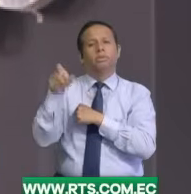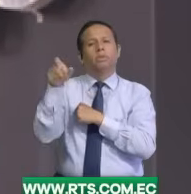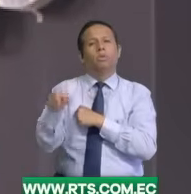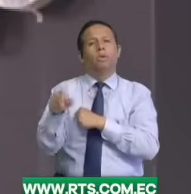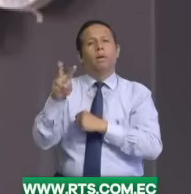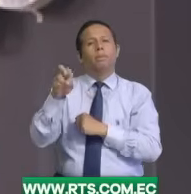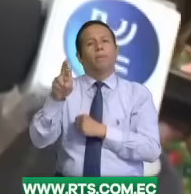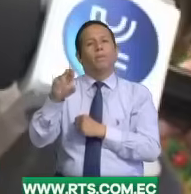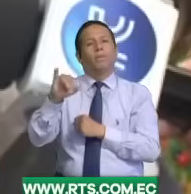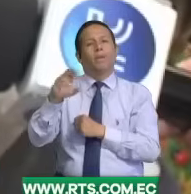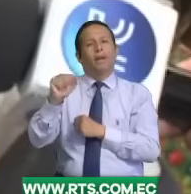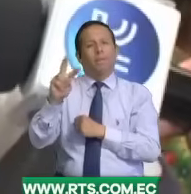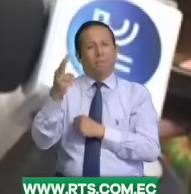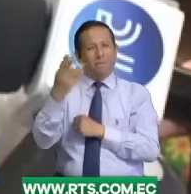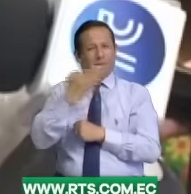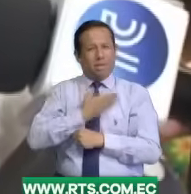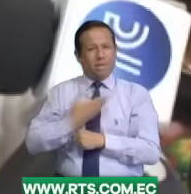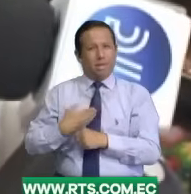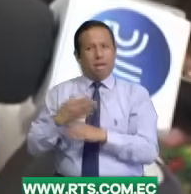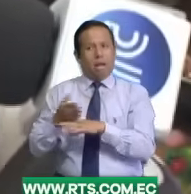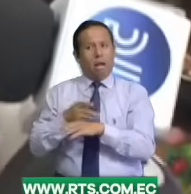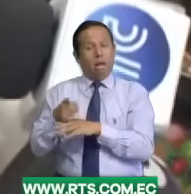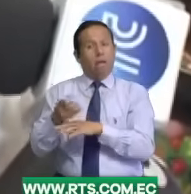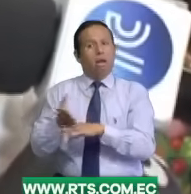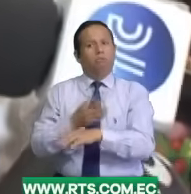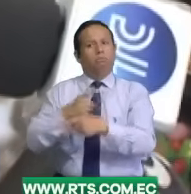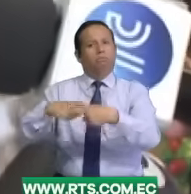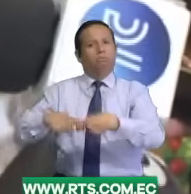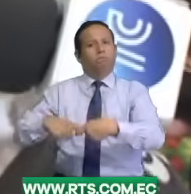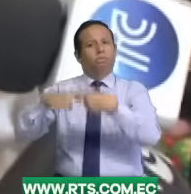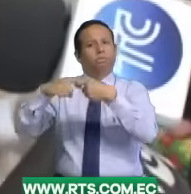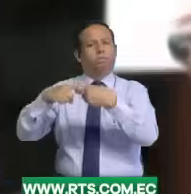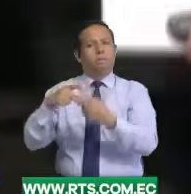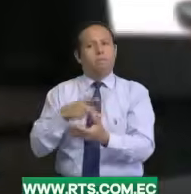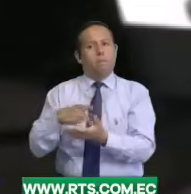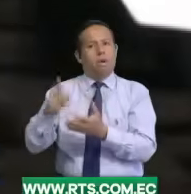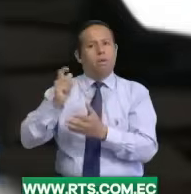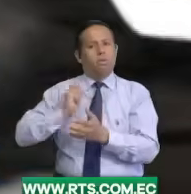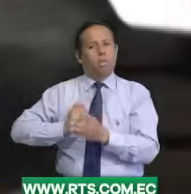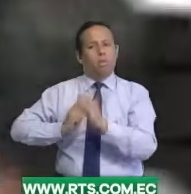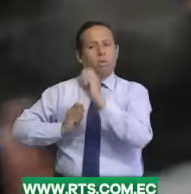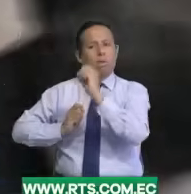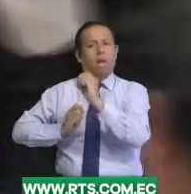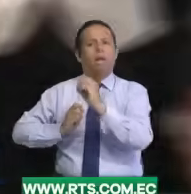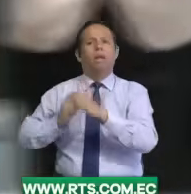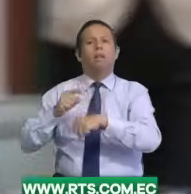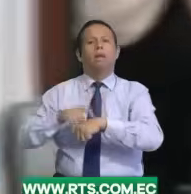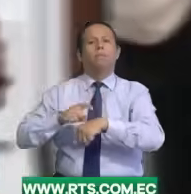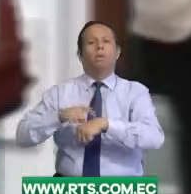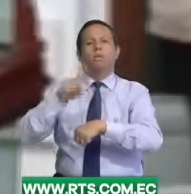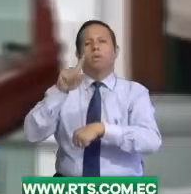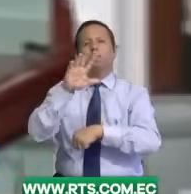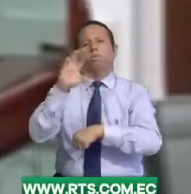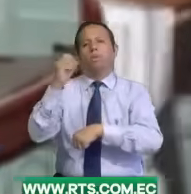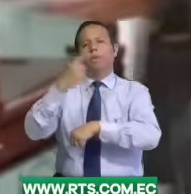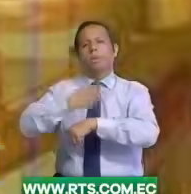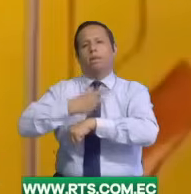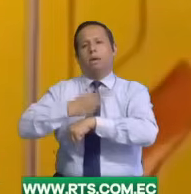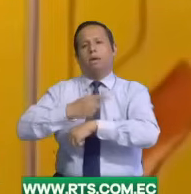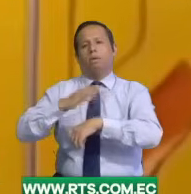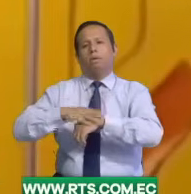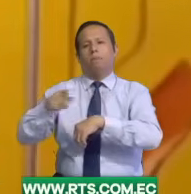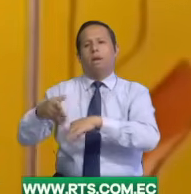contra Verónica Abad, quien enfrenta una suspensión sin remuneración por 150 días a causa de un